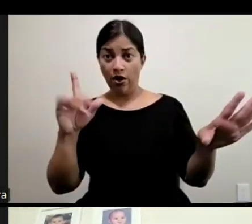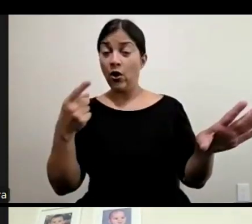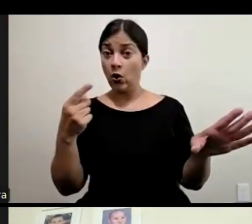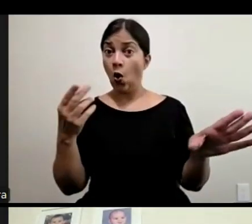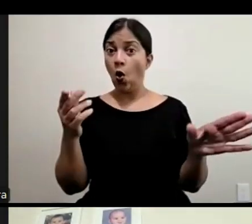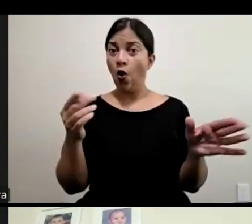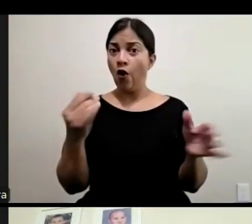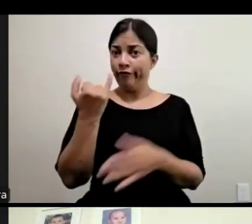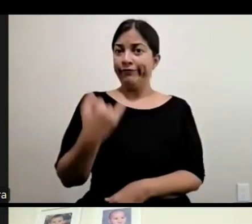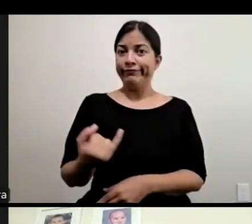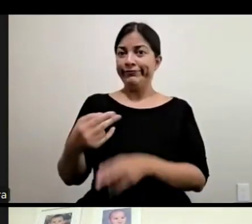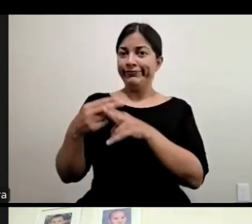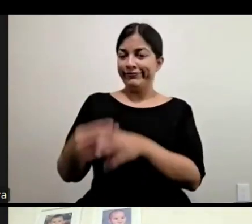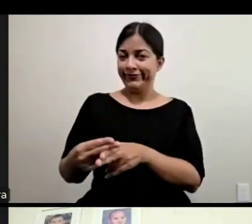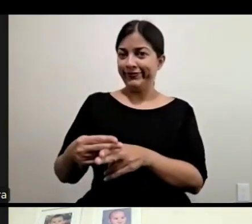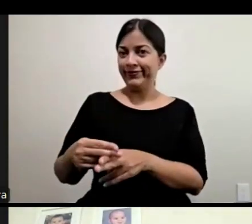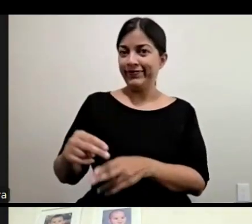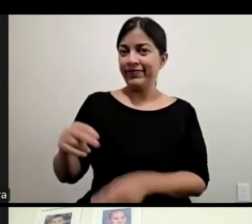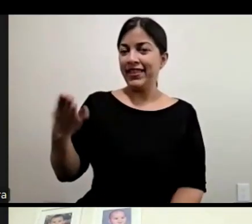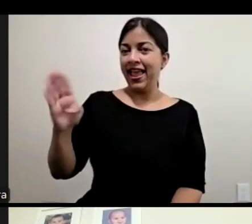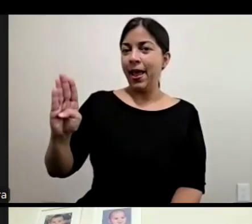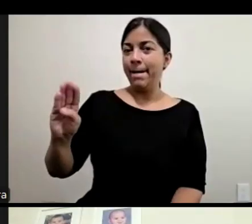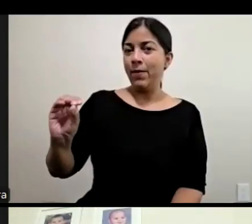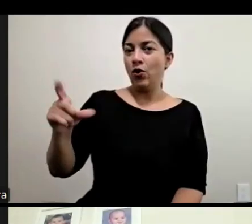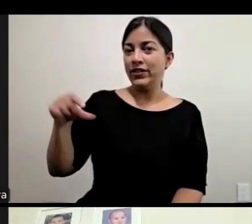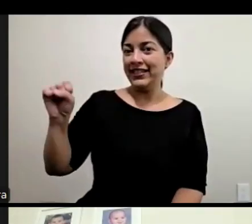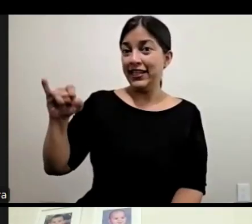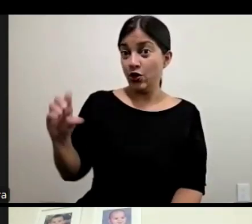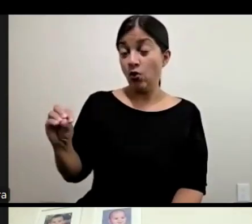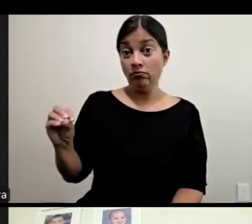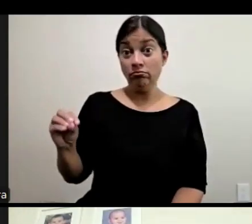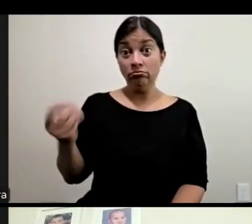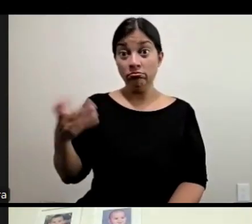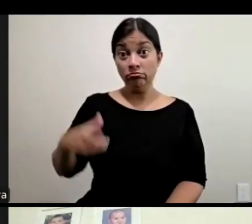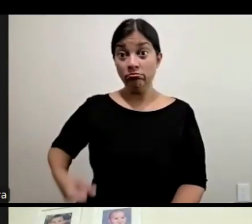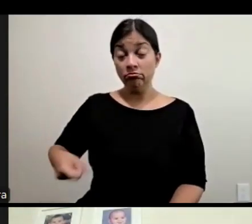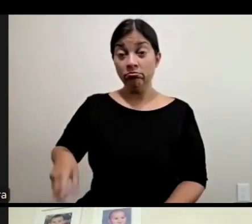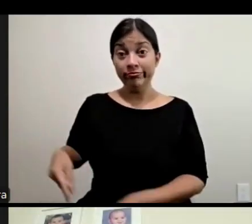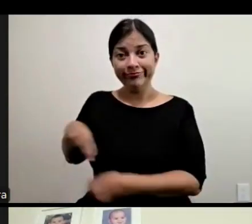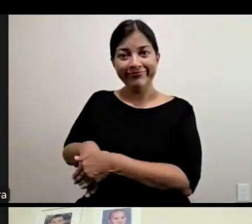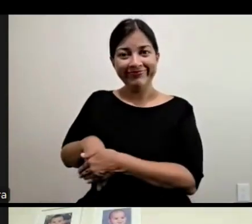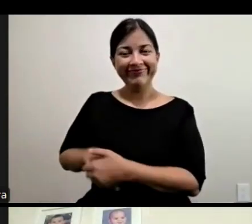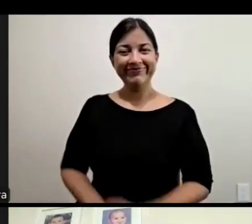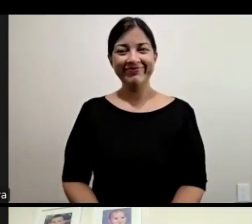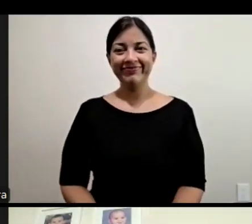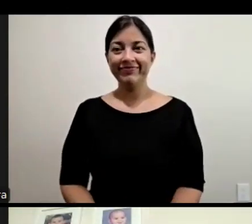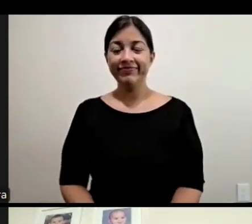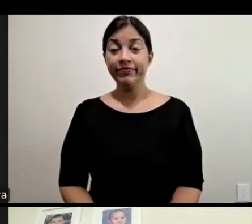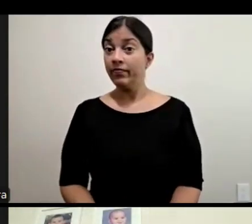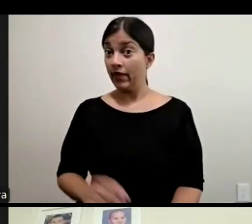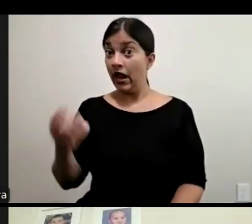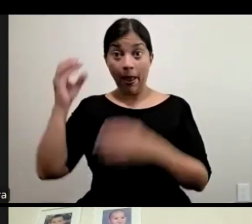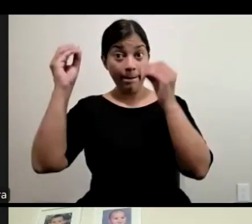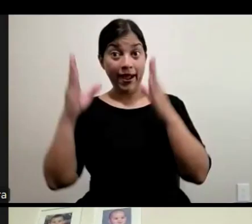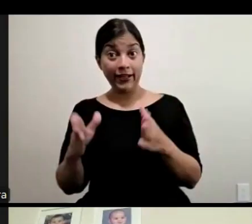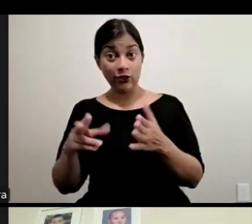francés se dice un pochette, que de hecho lo llevaban en el bolsillo. Ay, mire. Y el maestro de danza lo colocaba aquí en